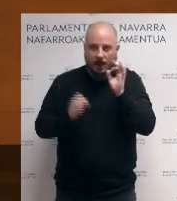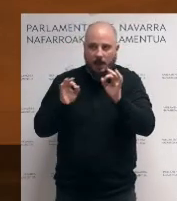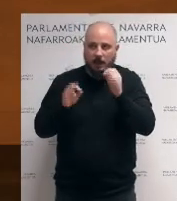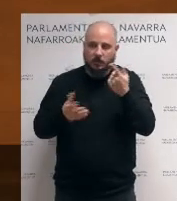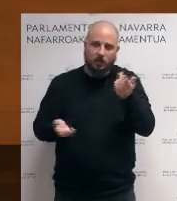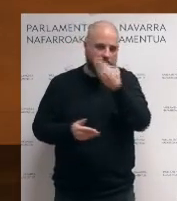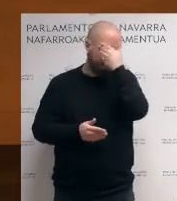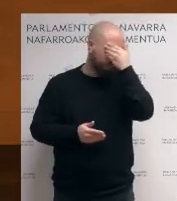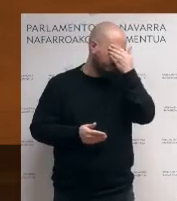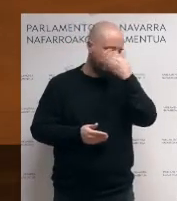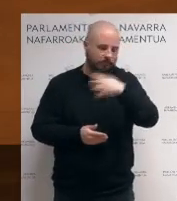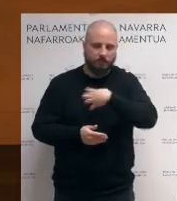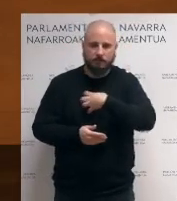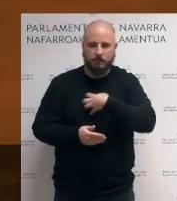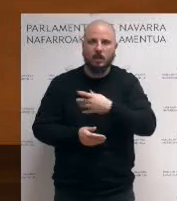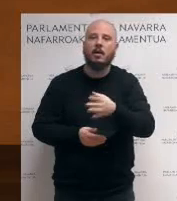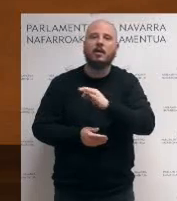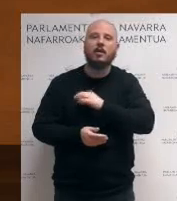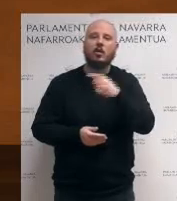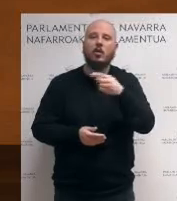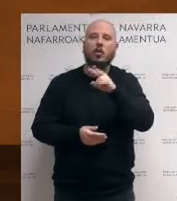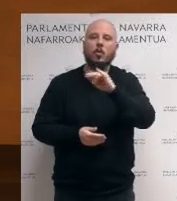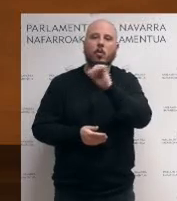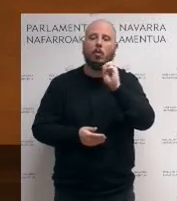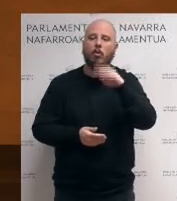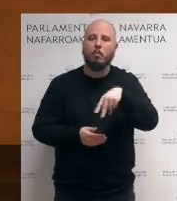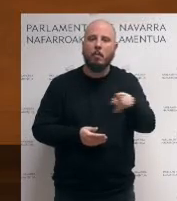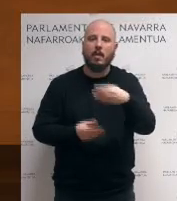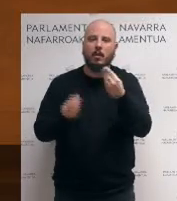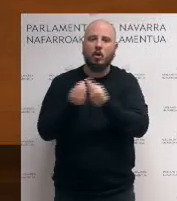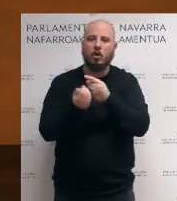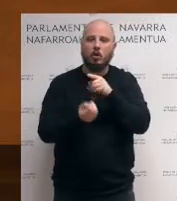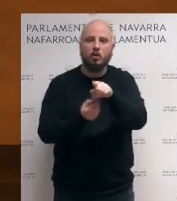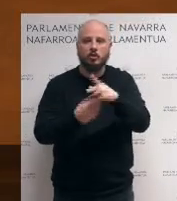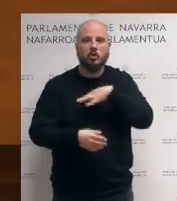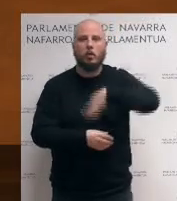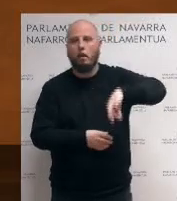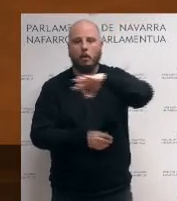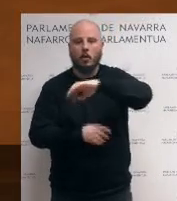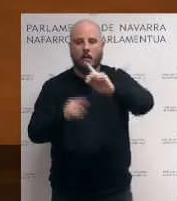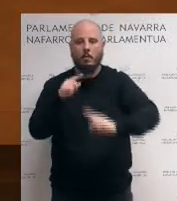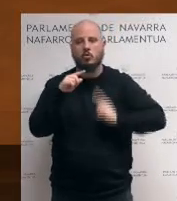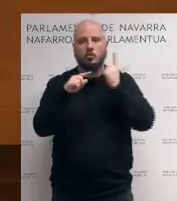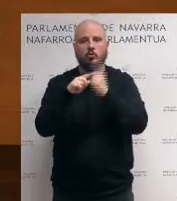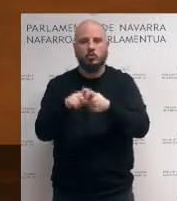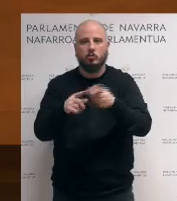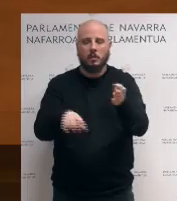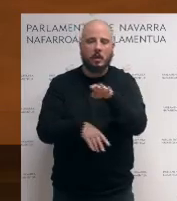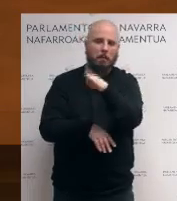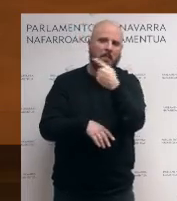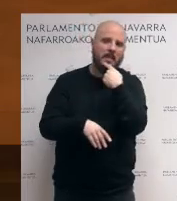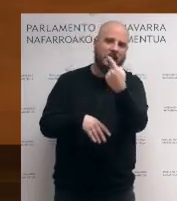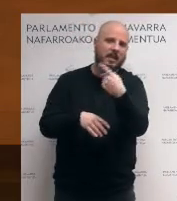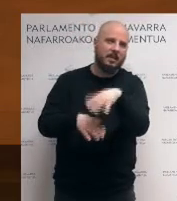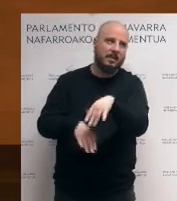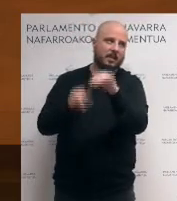lado. Señor Guzmán, señores de Contigo Podemos Sumar, a Euskal Herria Bildu no me voy a referir porque de verdad